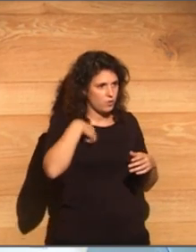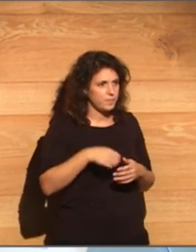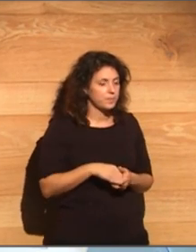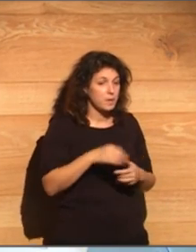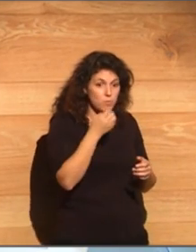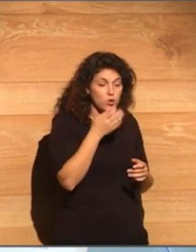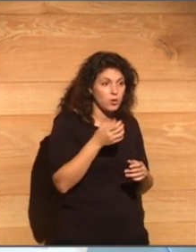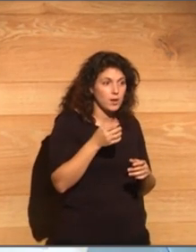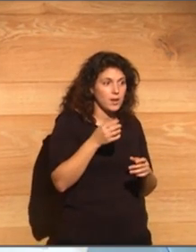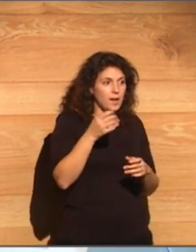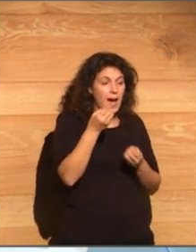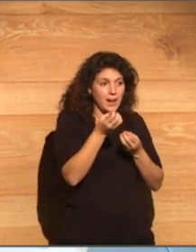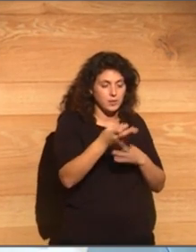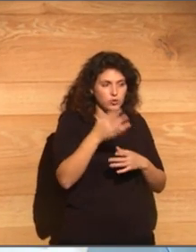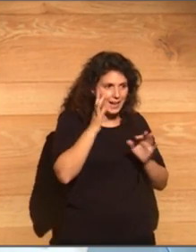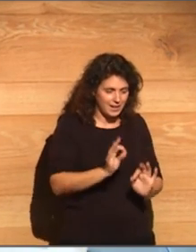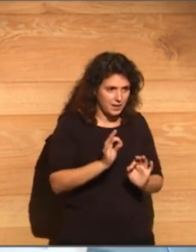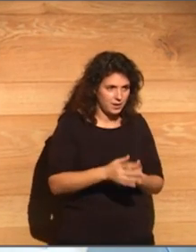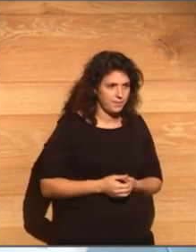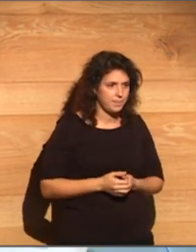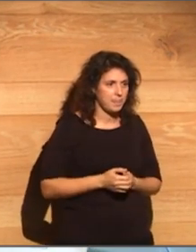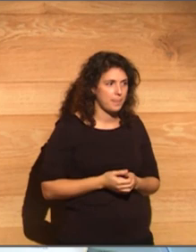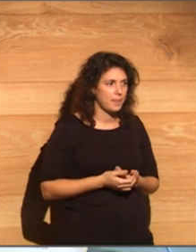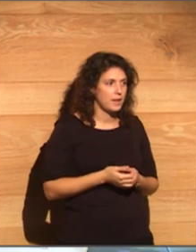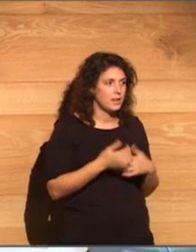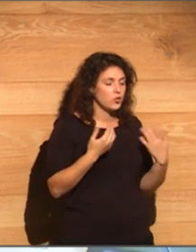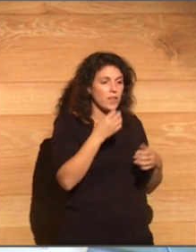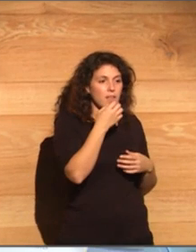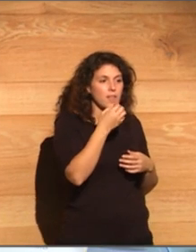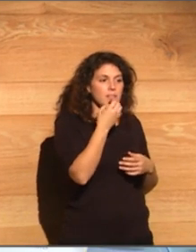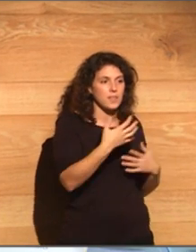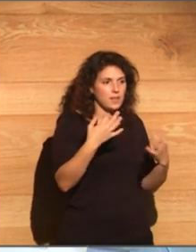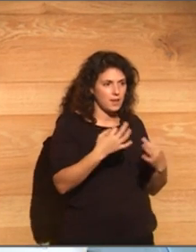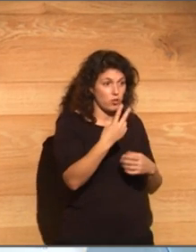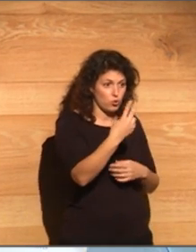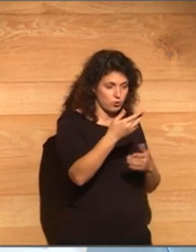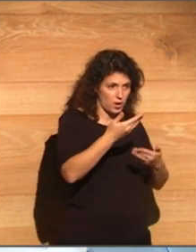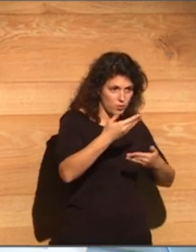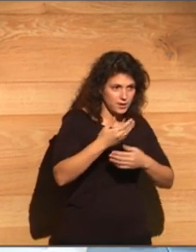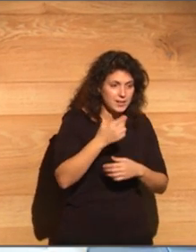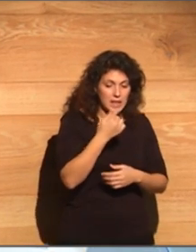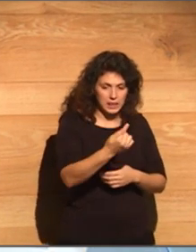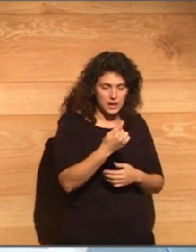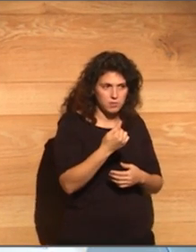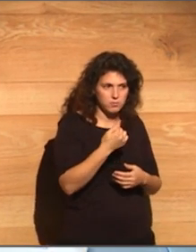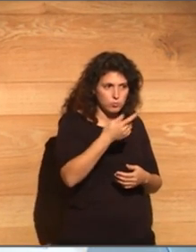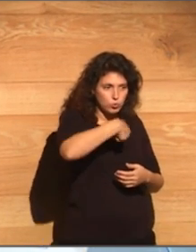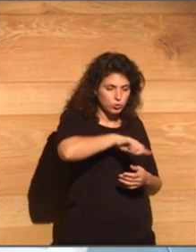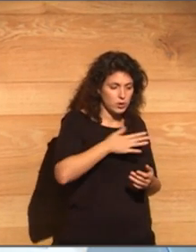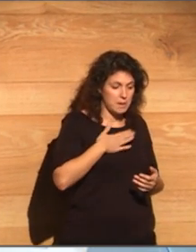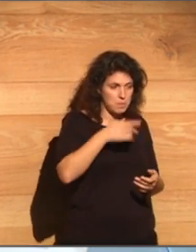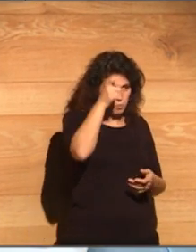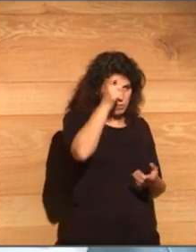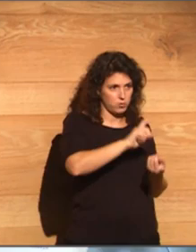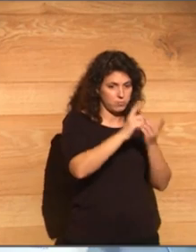que es real. Creo que es real. Si es que, bueno, pero lo que decir es que entonces deciden dos de los ayudantes, dicen, ¿por qué no nos cambiamos de? Estamos en mi pueblo,